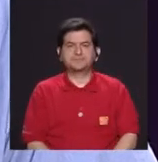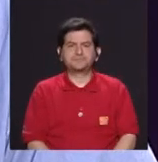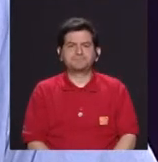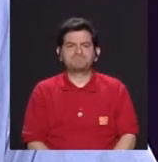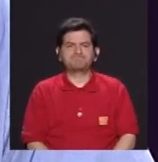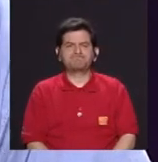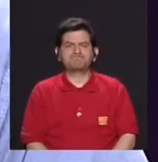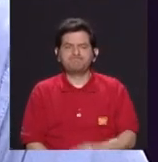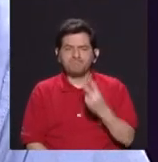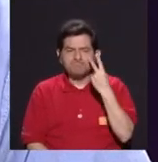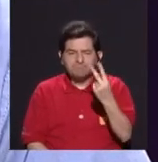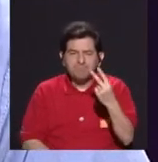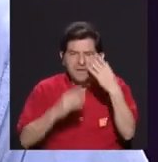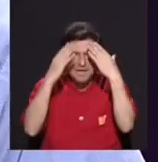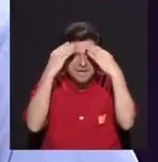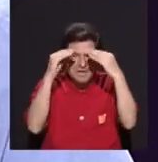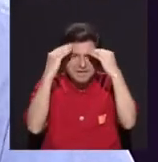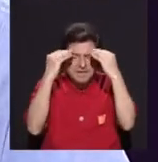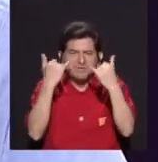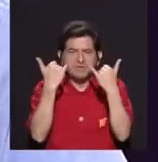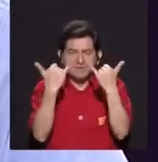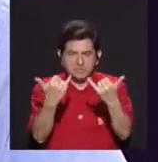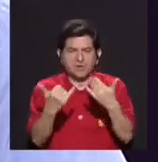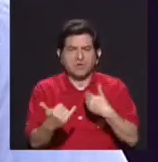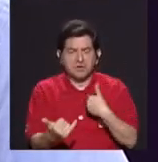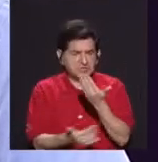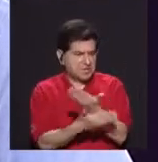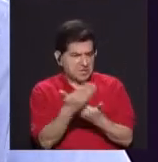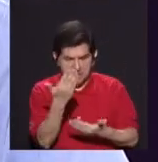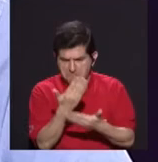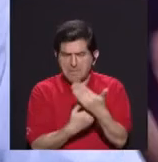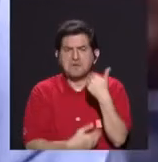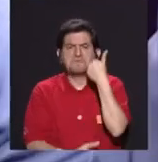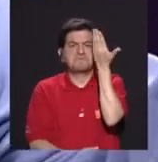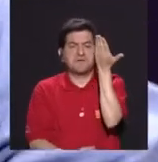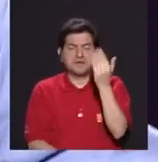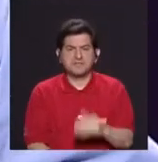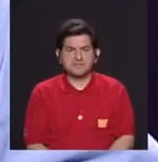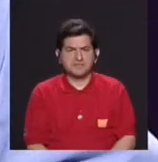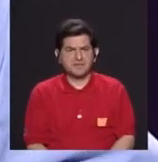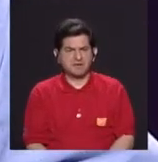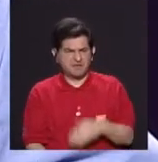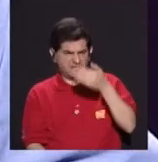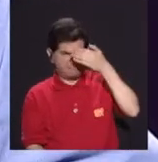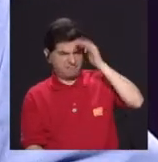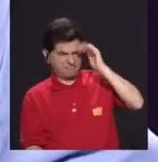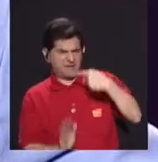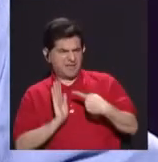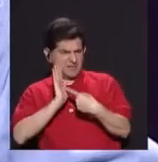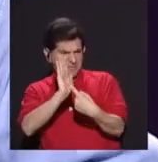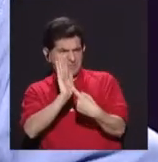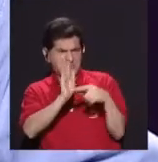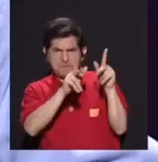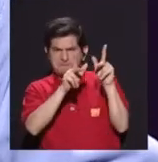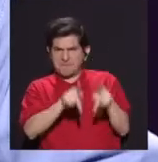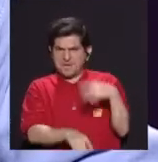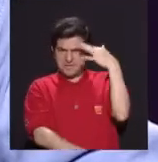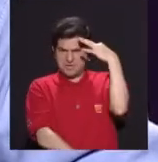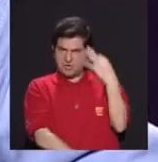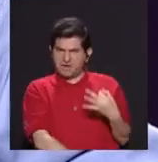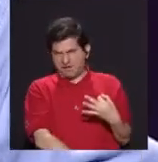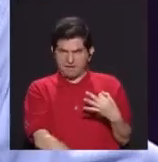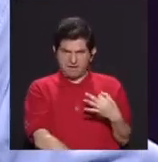a ver si la información que tengo que ver la tenemos mucho a la mano si lo que me ponen en facebook alguien que piense